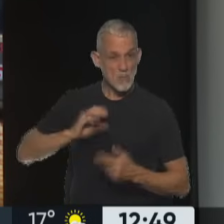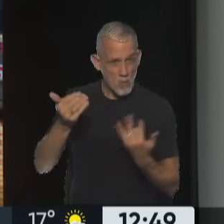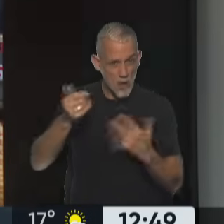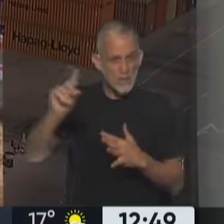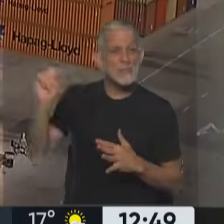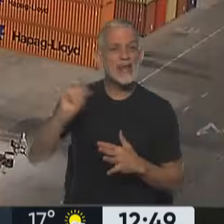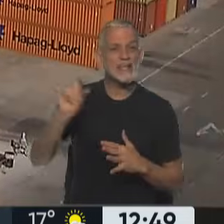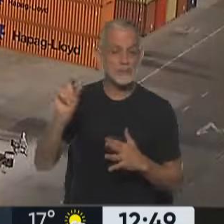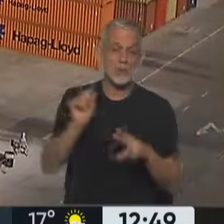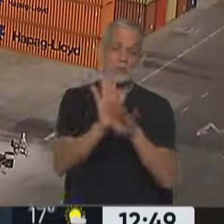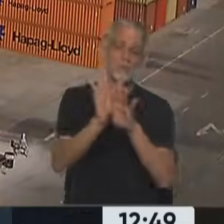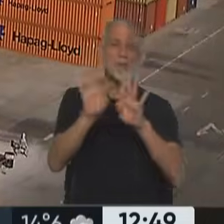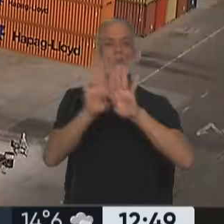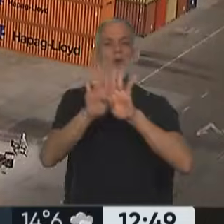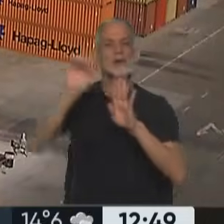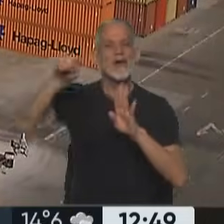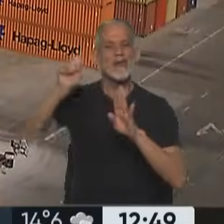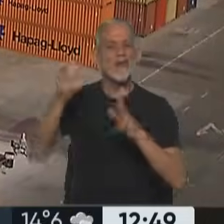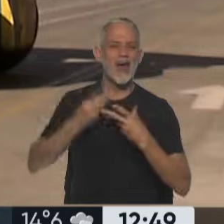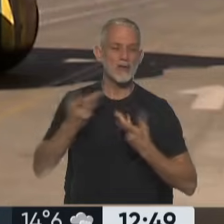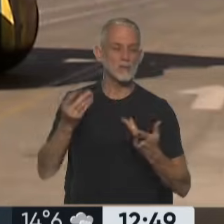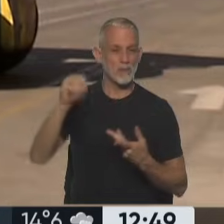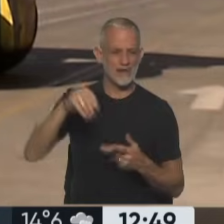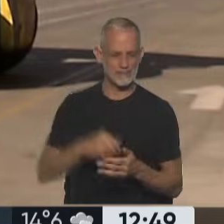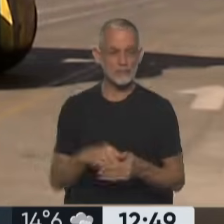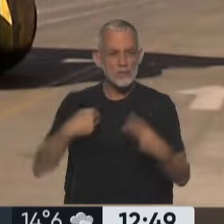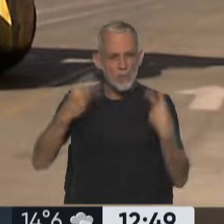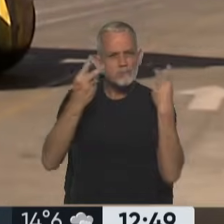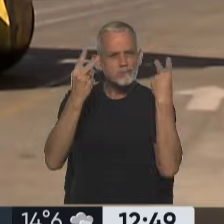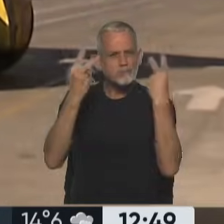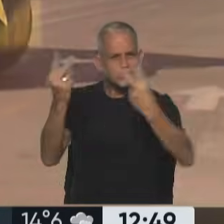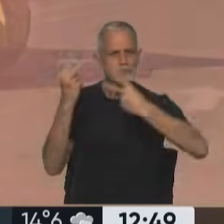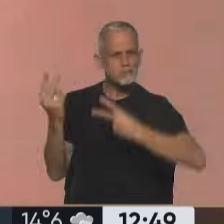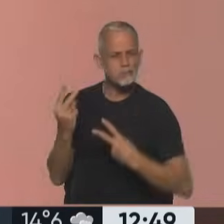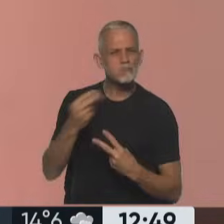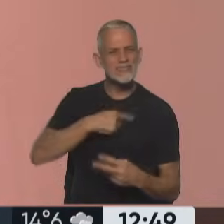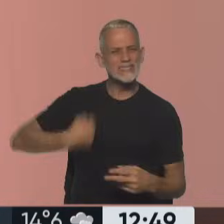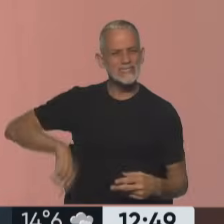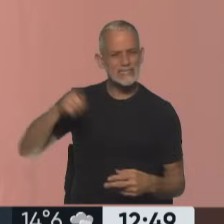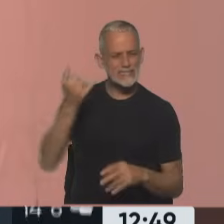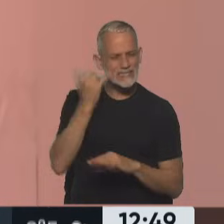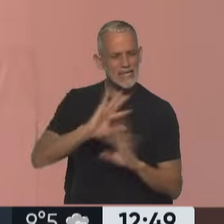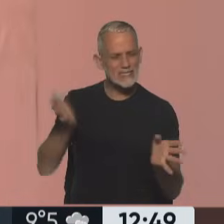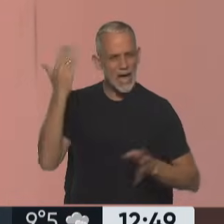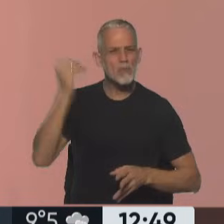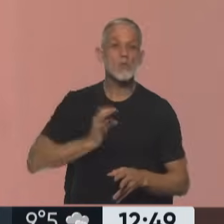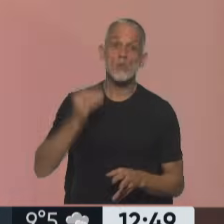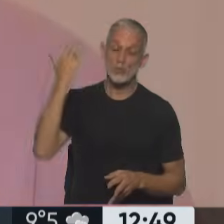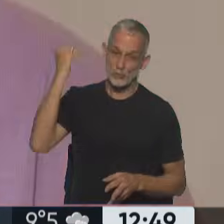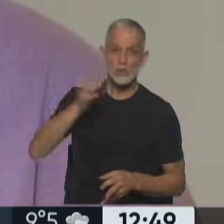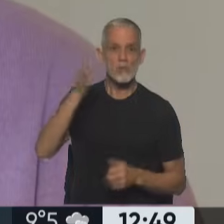una puerta más para poder golpear no he viajado muchas veces a China hace muchos años